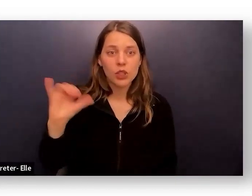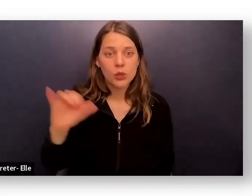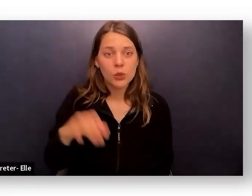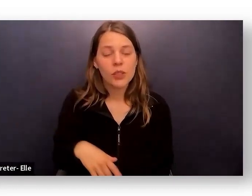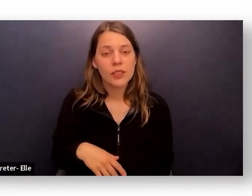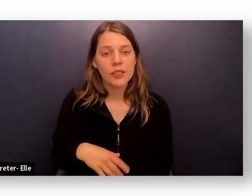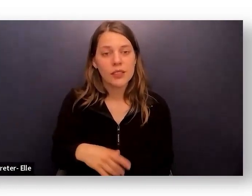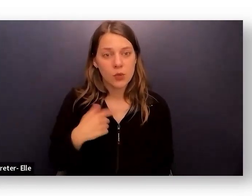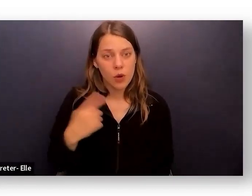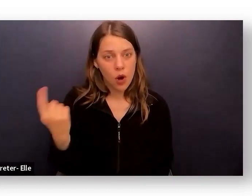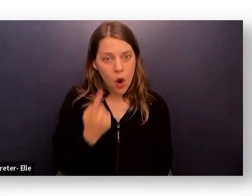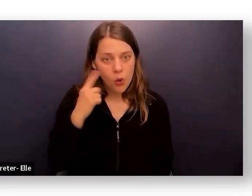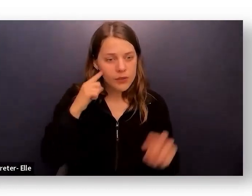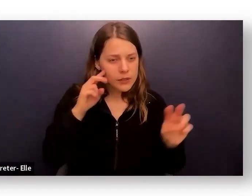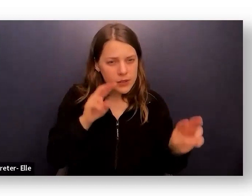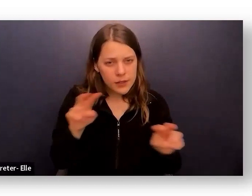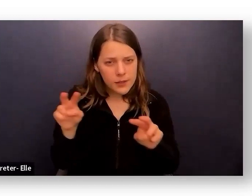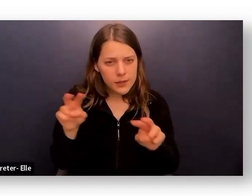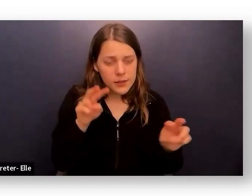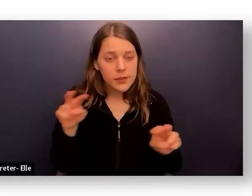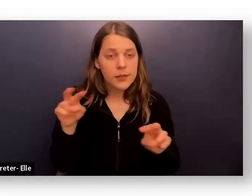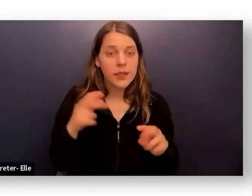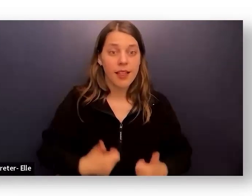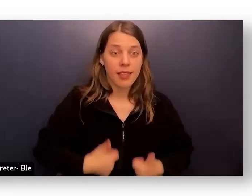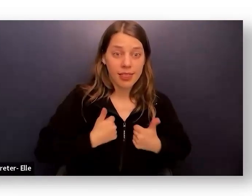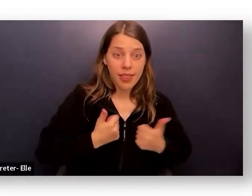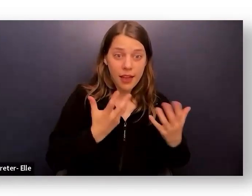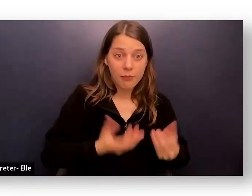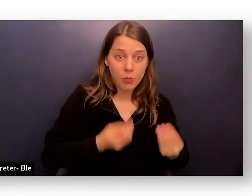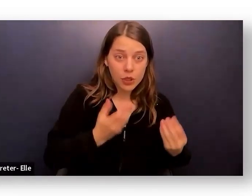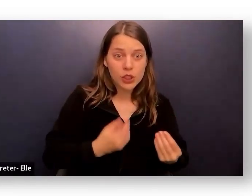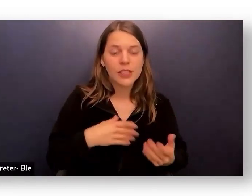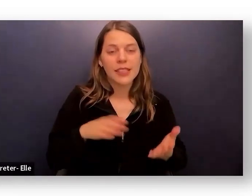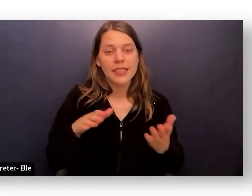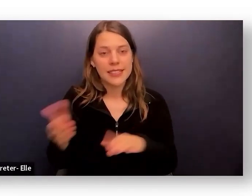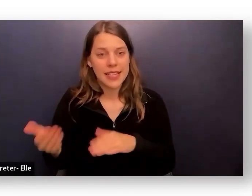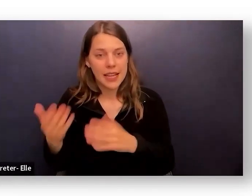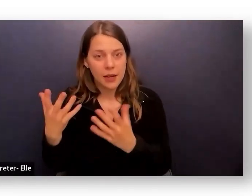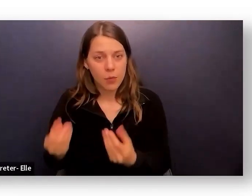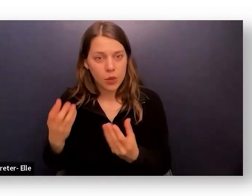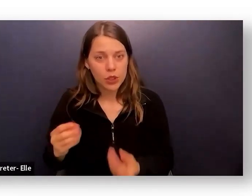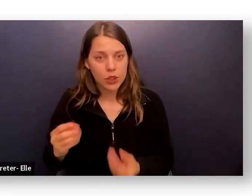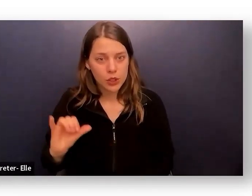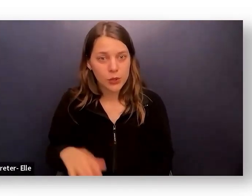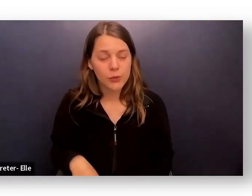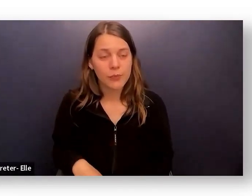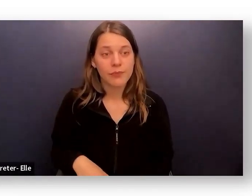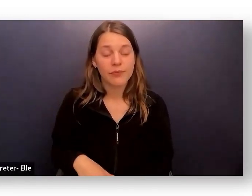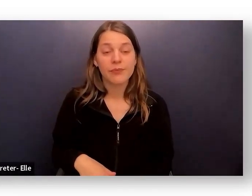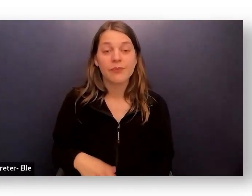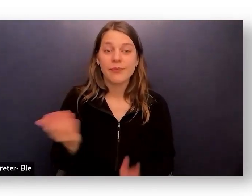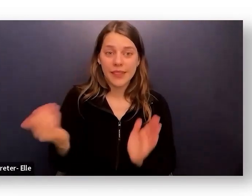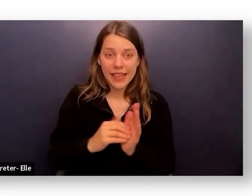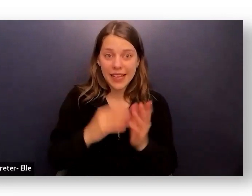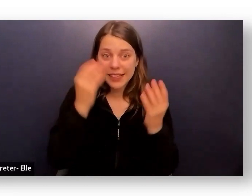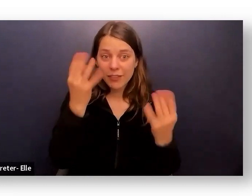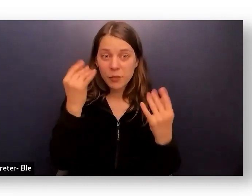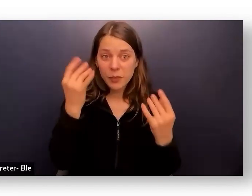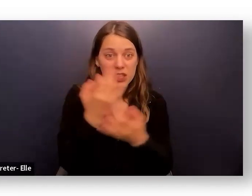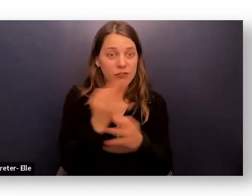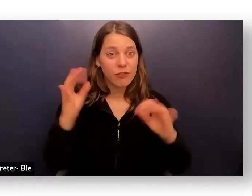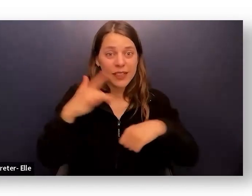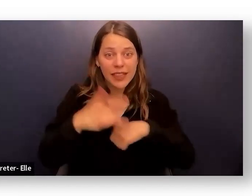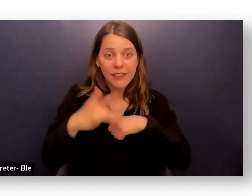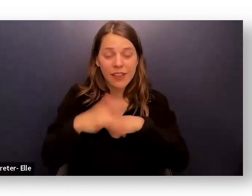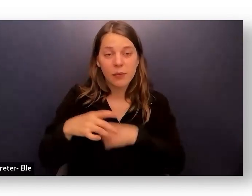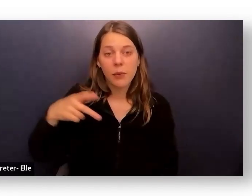puede propagarse el incendio. Entonces, nosotros siempre estamos verificando la humedad viva y la humedad también.